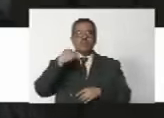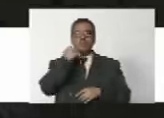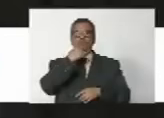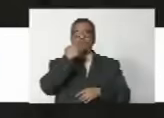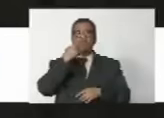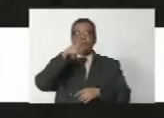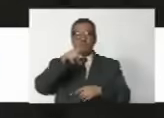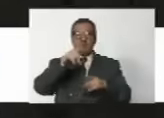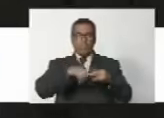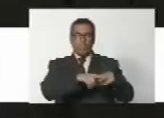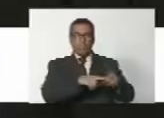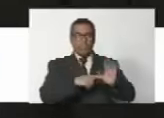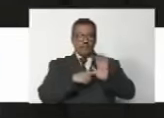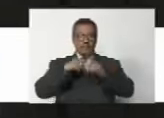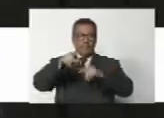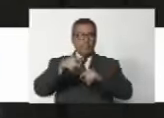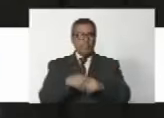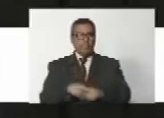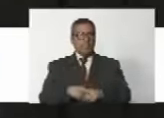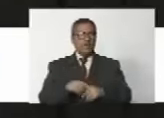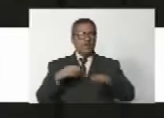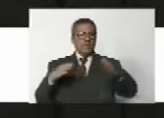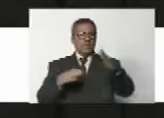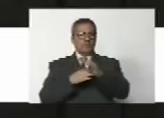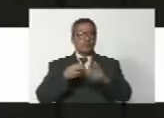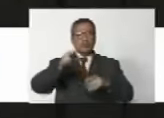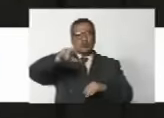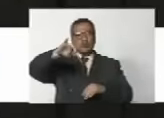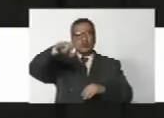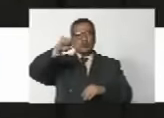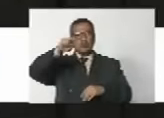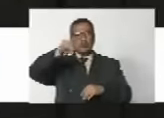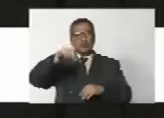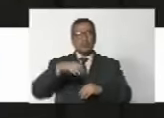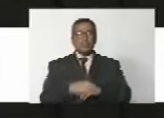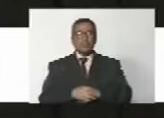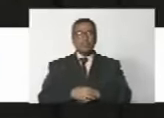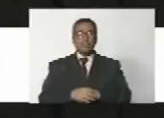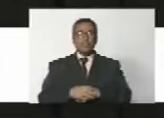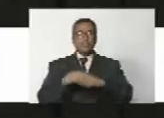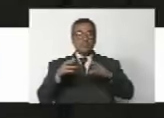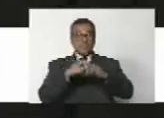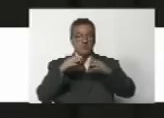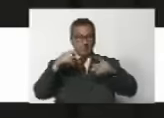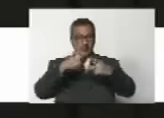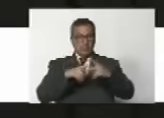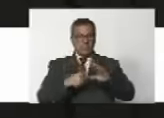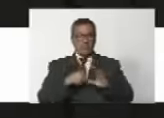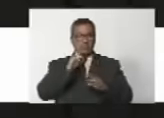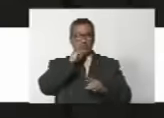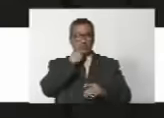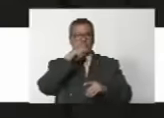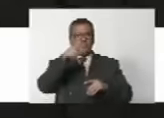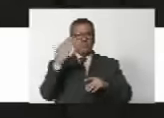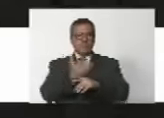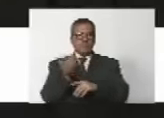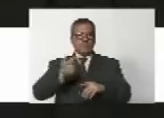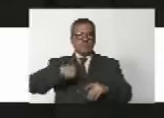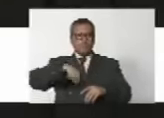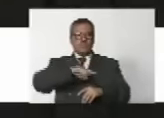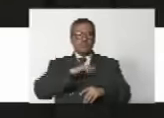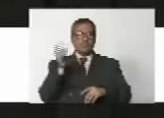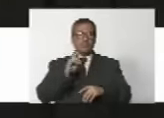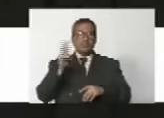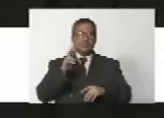Hamas-Israel, vista el bloqueo de Irán, vista la guerra Rusia-Ucrania, de continuar las sanciones contra